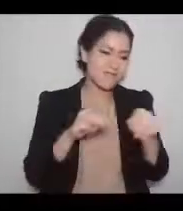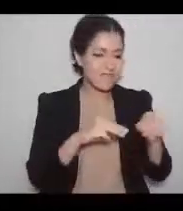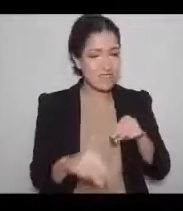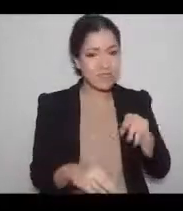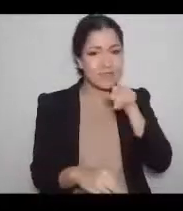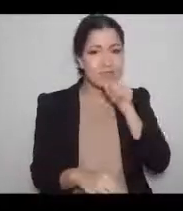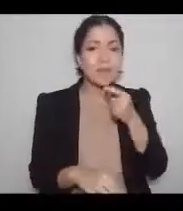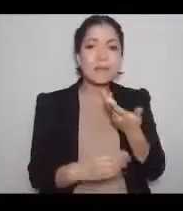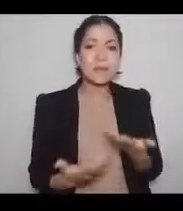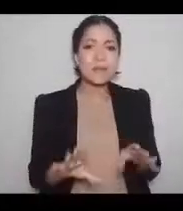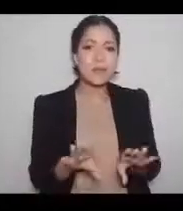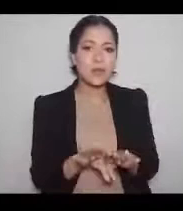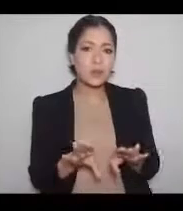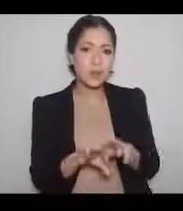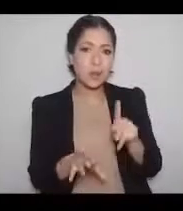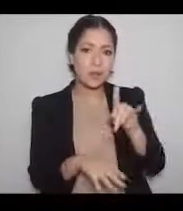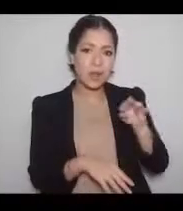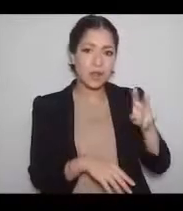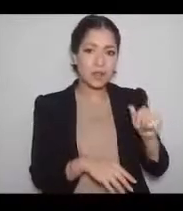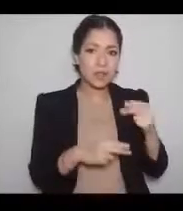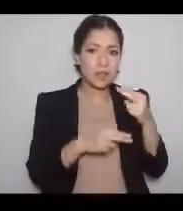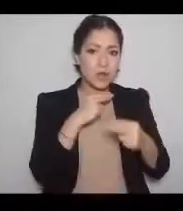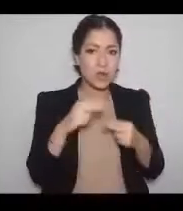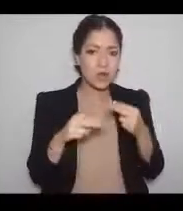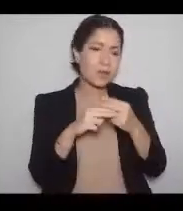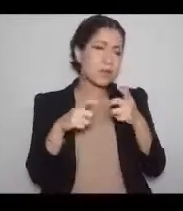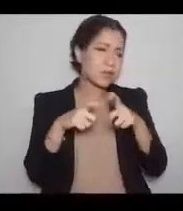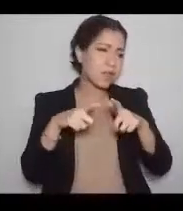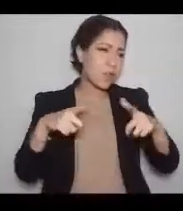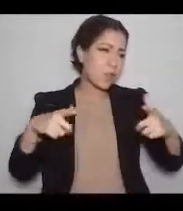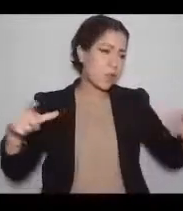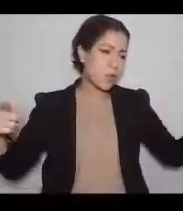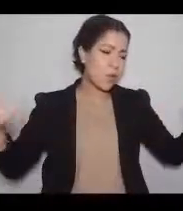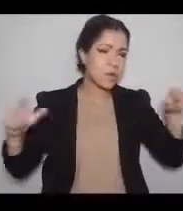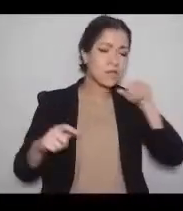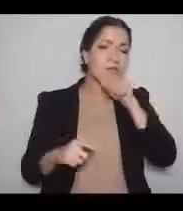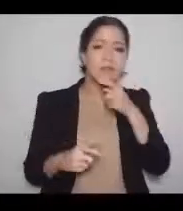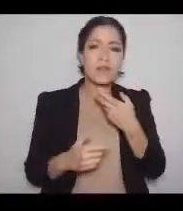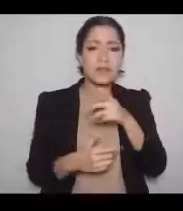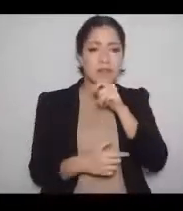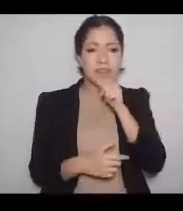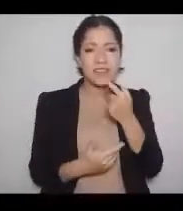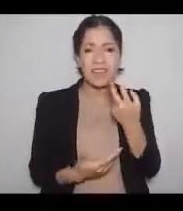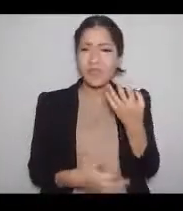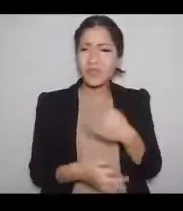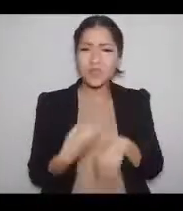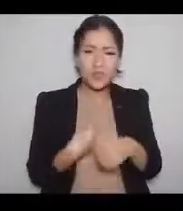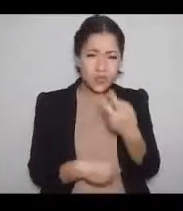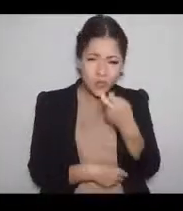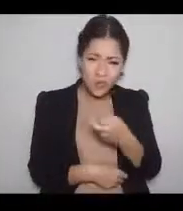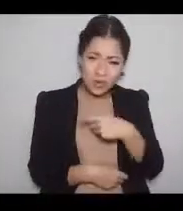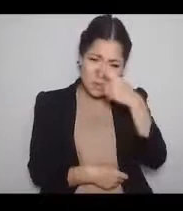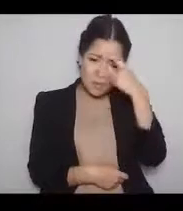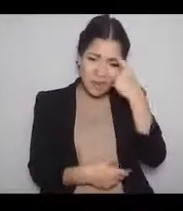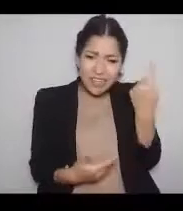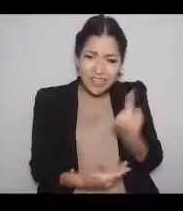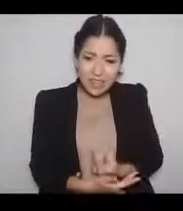universo se expande a pesar de nosotros. ¡Tanto desmadre para nada! ¡Dejé una película por